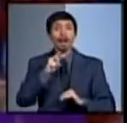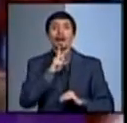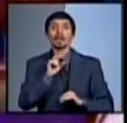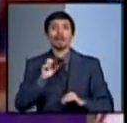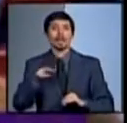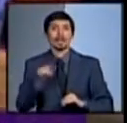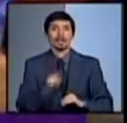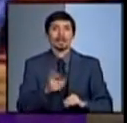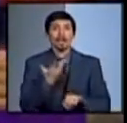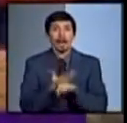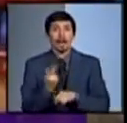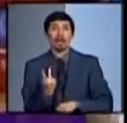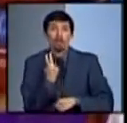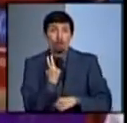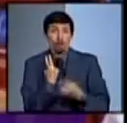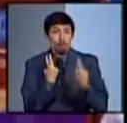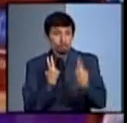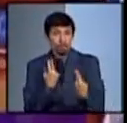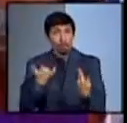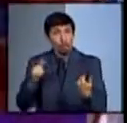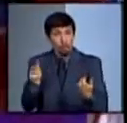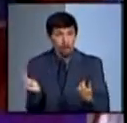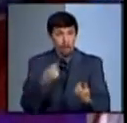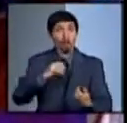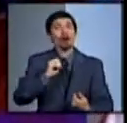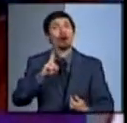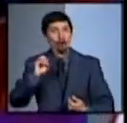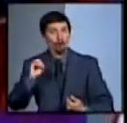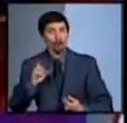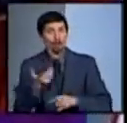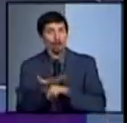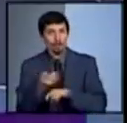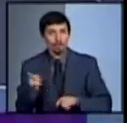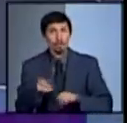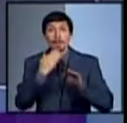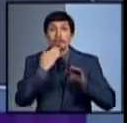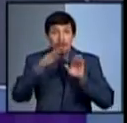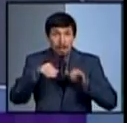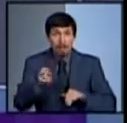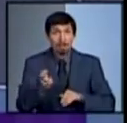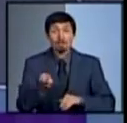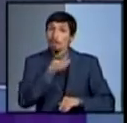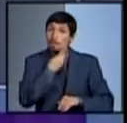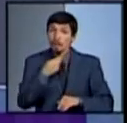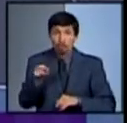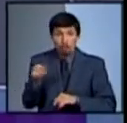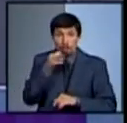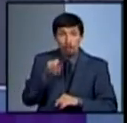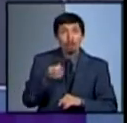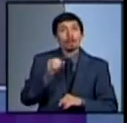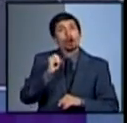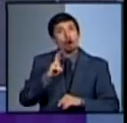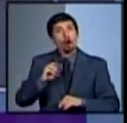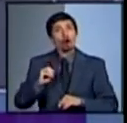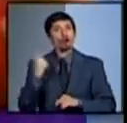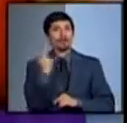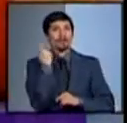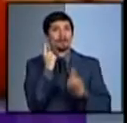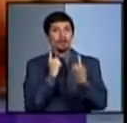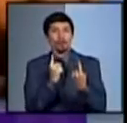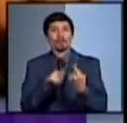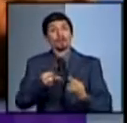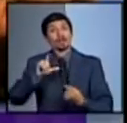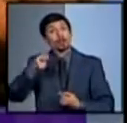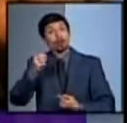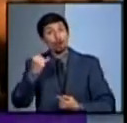consiguieron el oro en dobles jugando juntos. En esa misma oportunidad, Masu obtuvo medalla de oro en individuales y